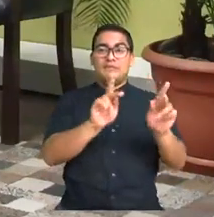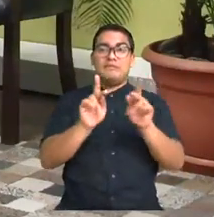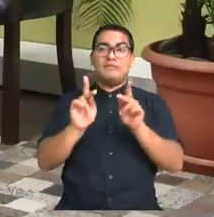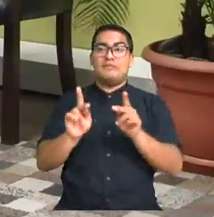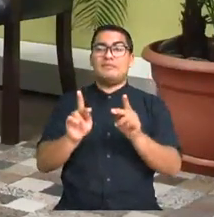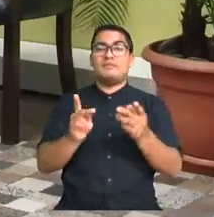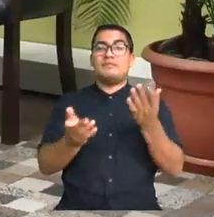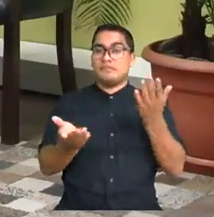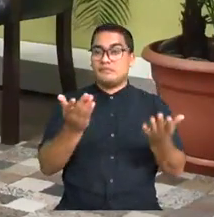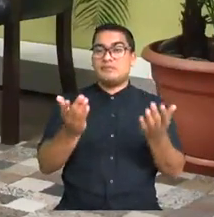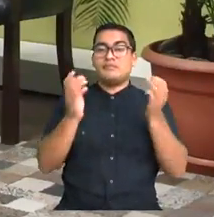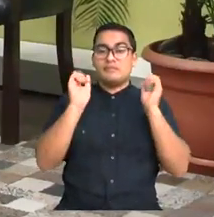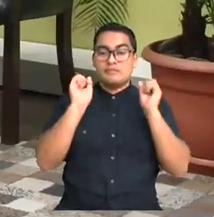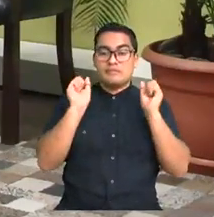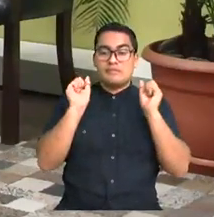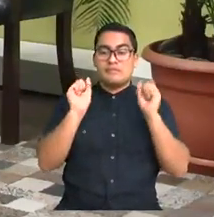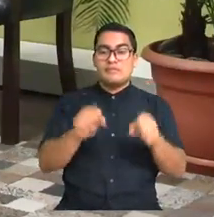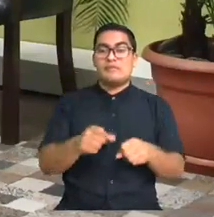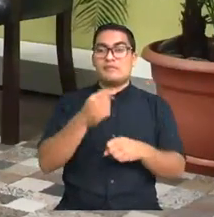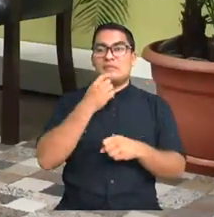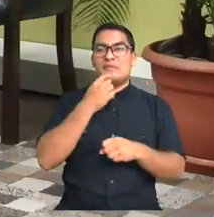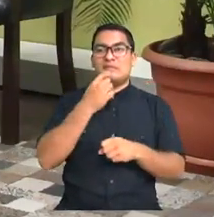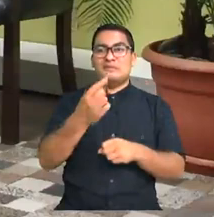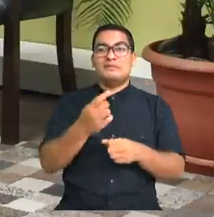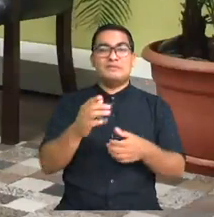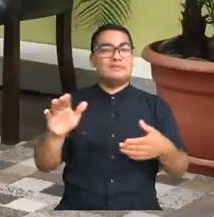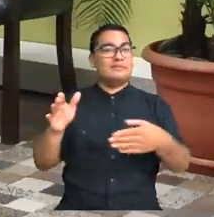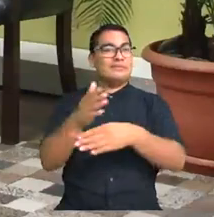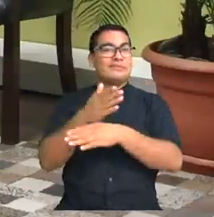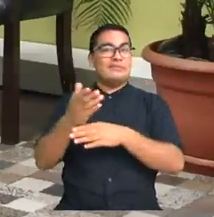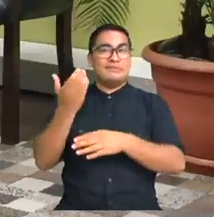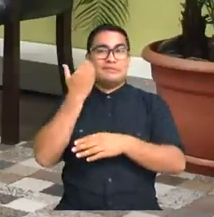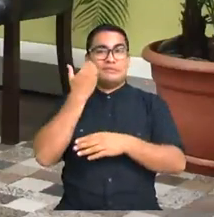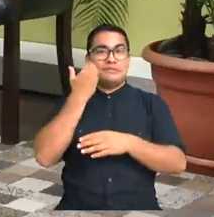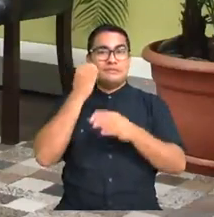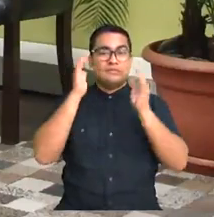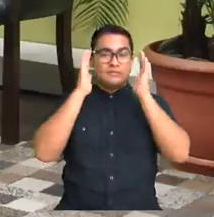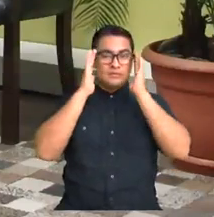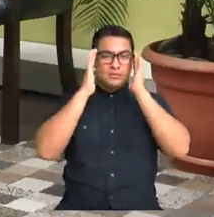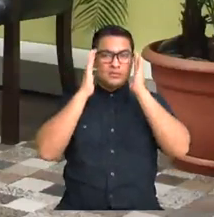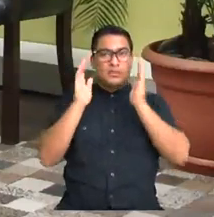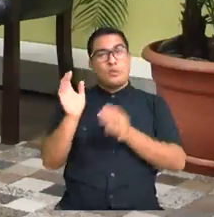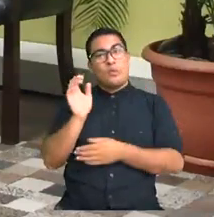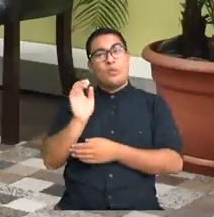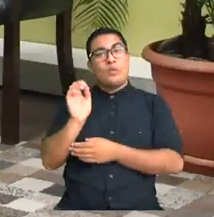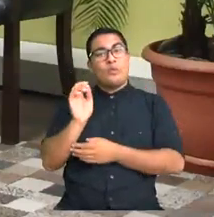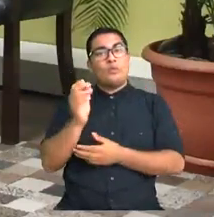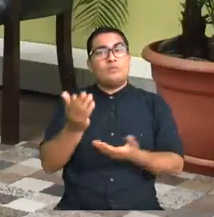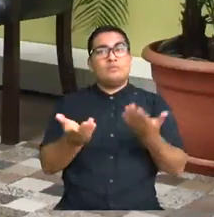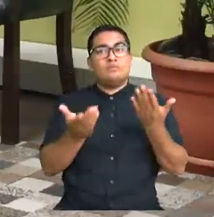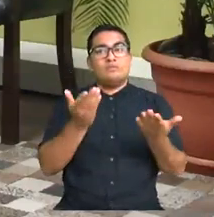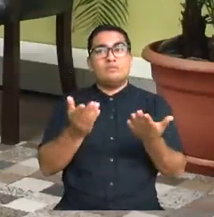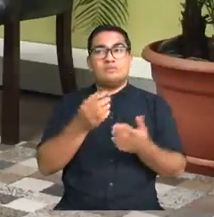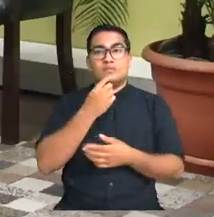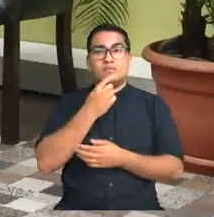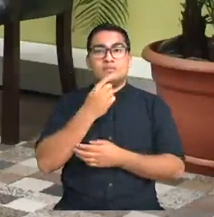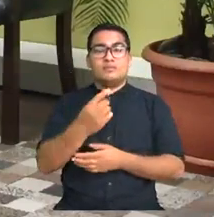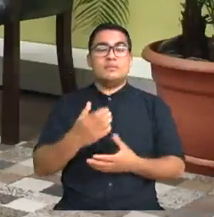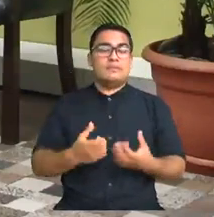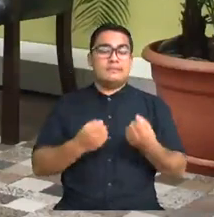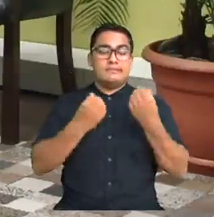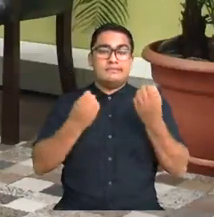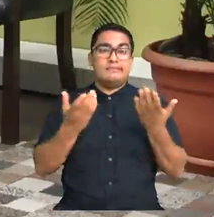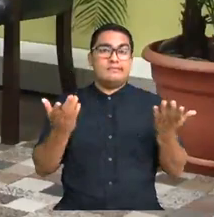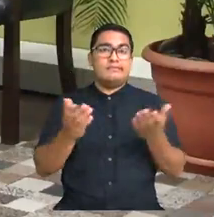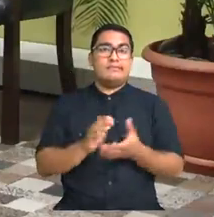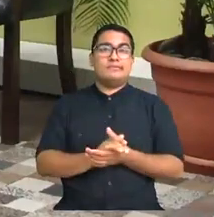mayor probabilidad de cualquier tipo de infección o inclusive la aparición de lesiones precancerosas tempranas.